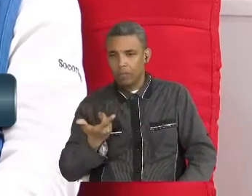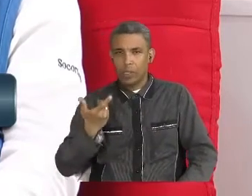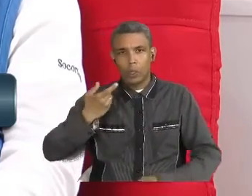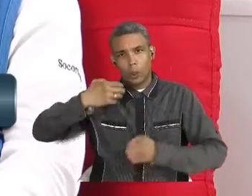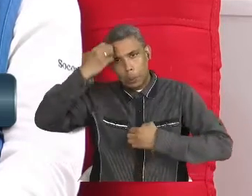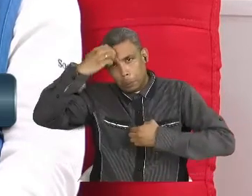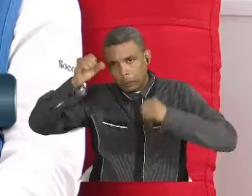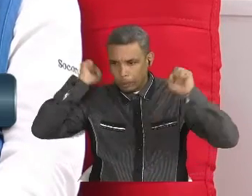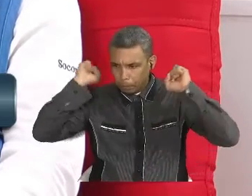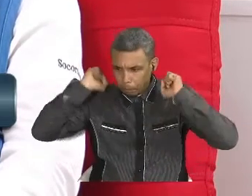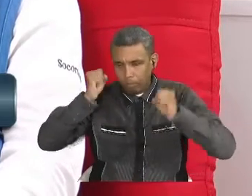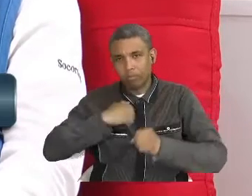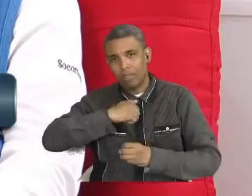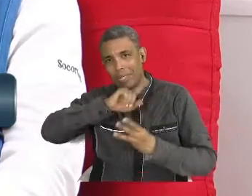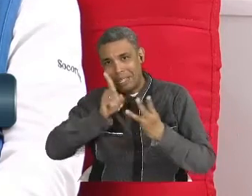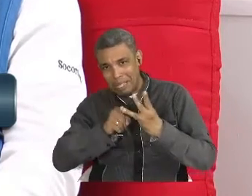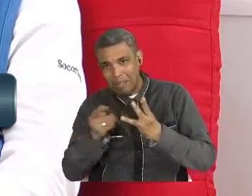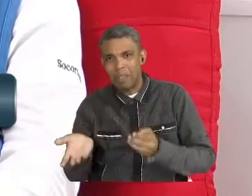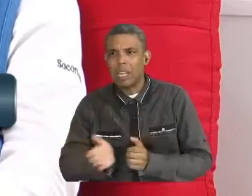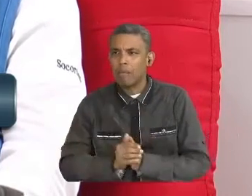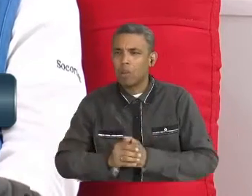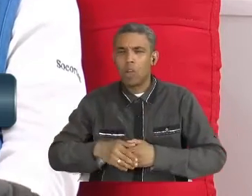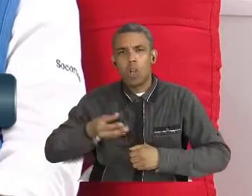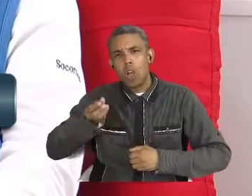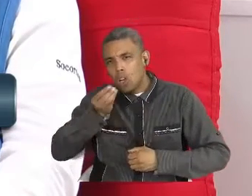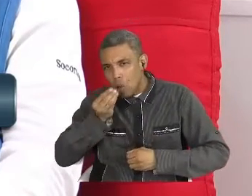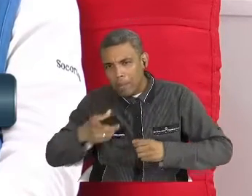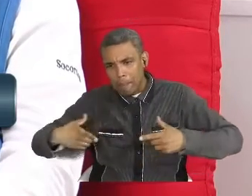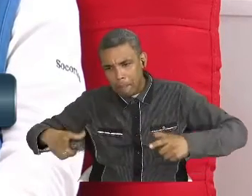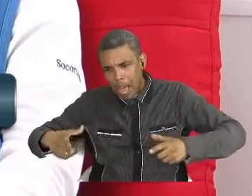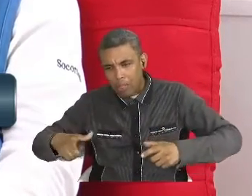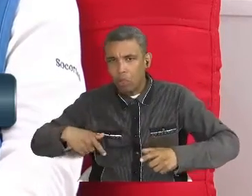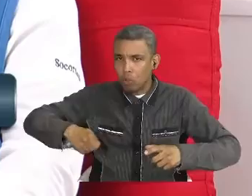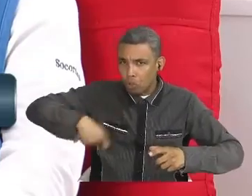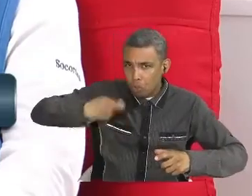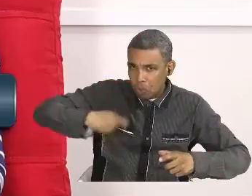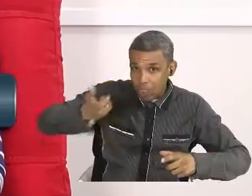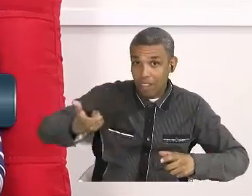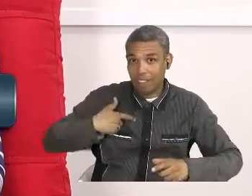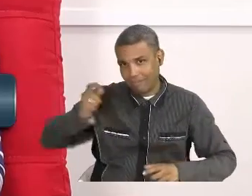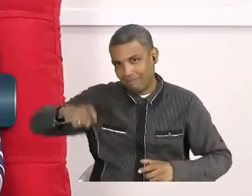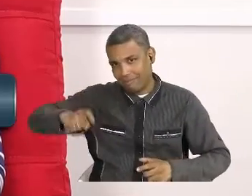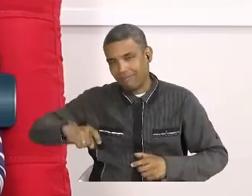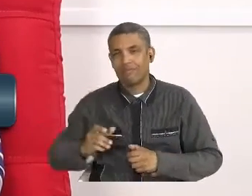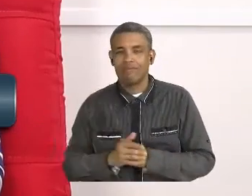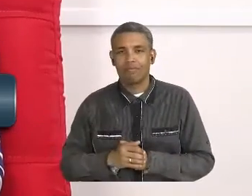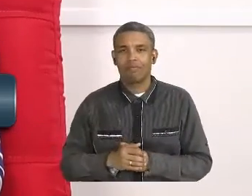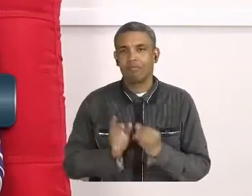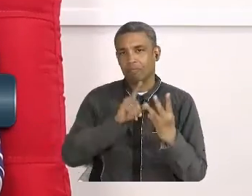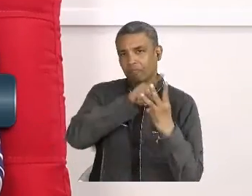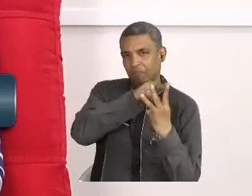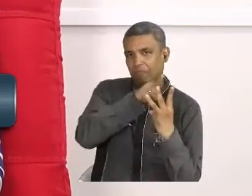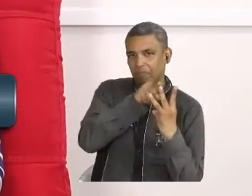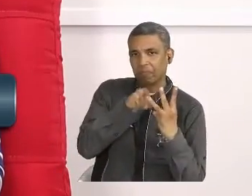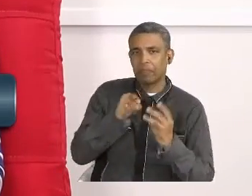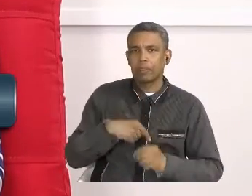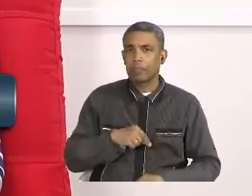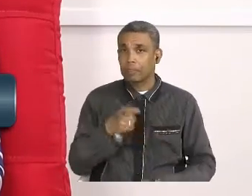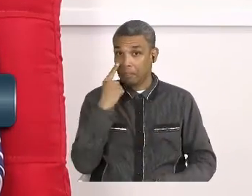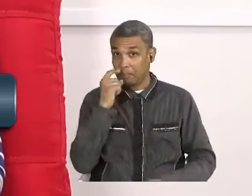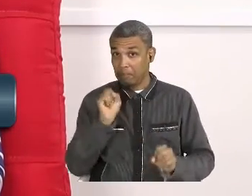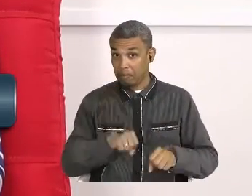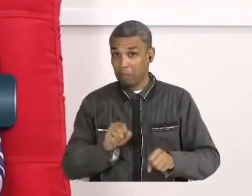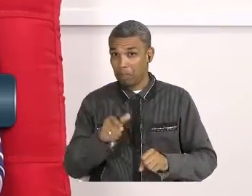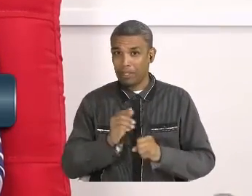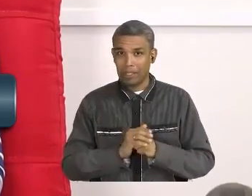lo primordial que necesitan las personas después de esta situación que pues padecen. Bueno, si nuestros compañeros en Máster nos colaboran, allá